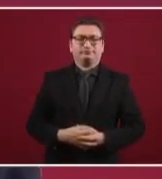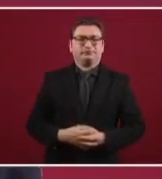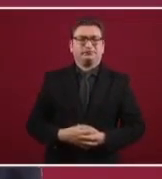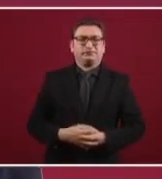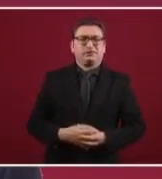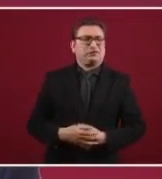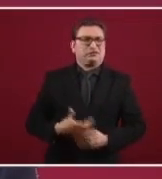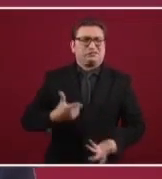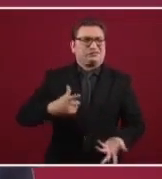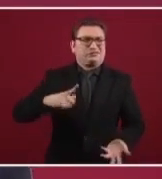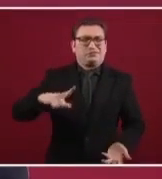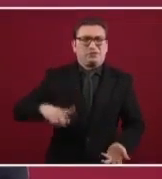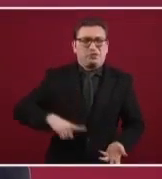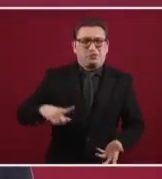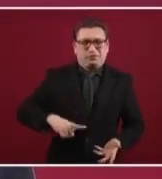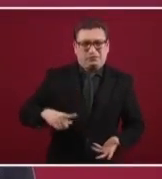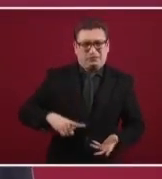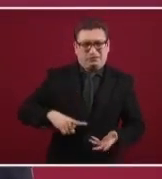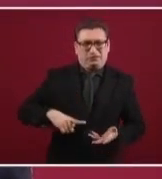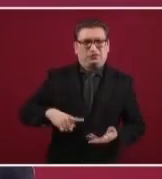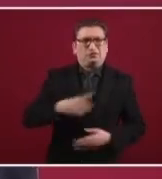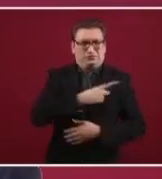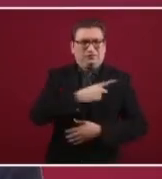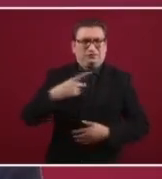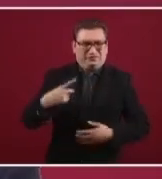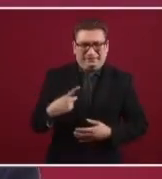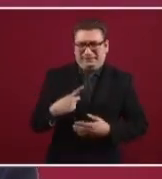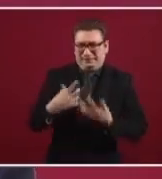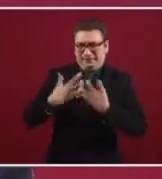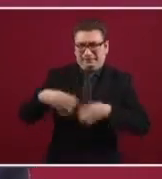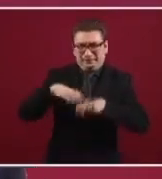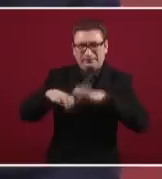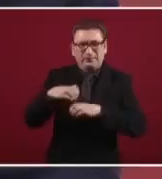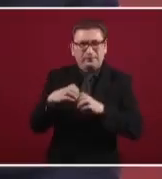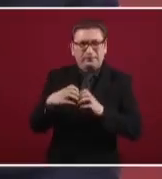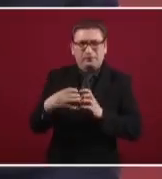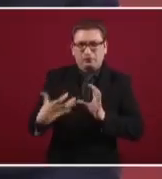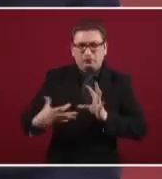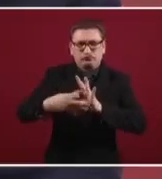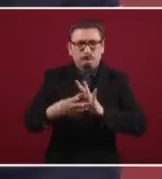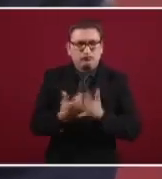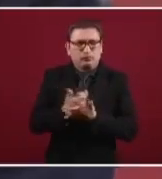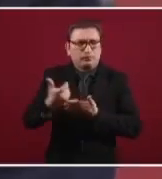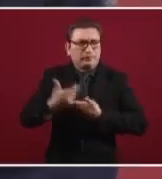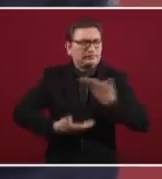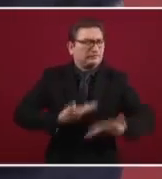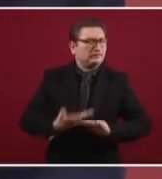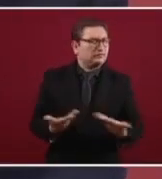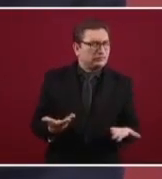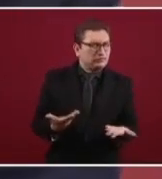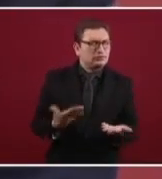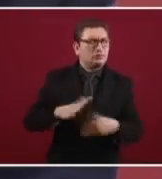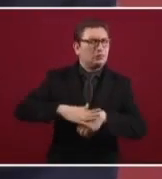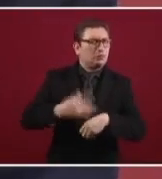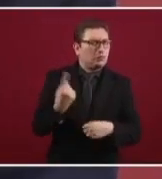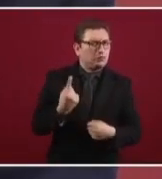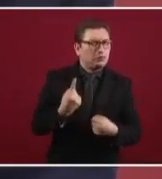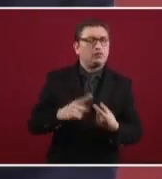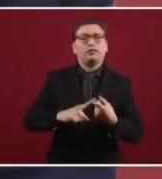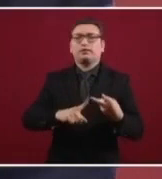¿Por qué los gobiernos deben de tener estos servicios? ¿Cuánto cuesta ese